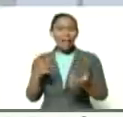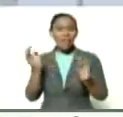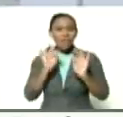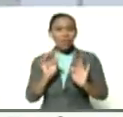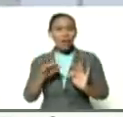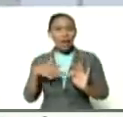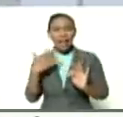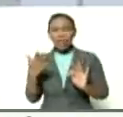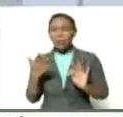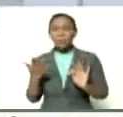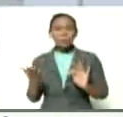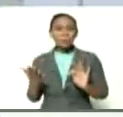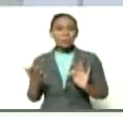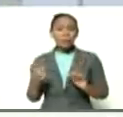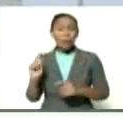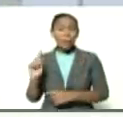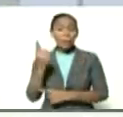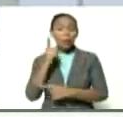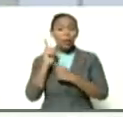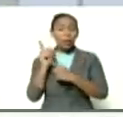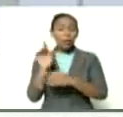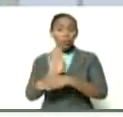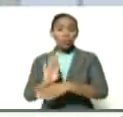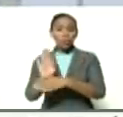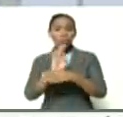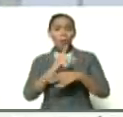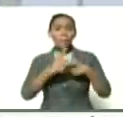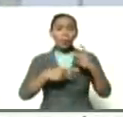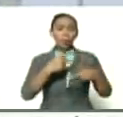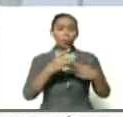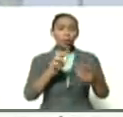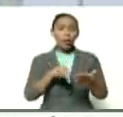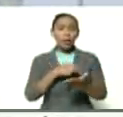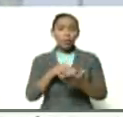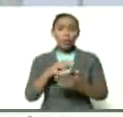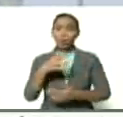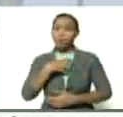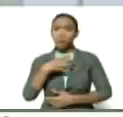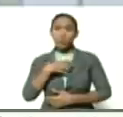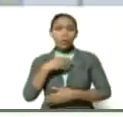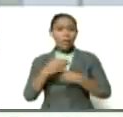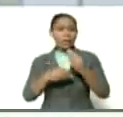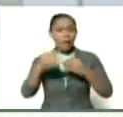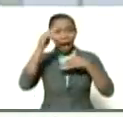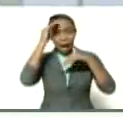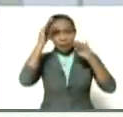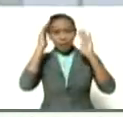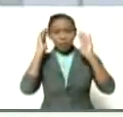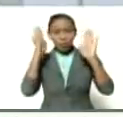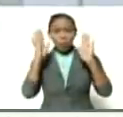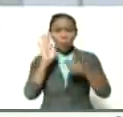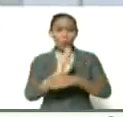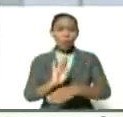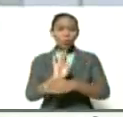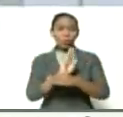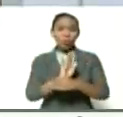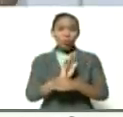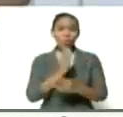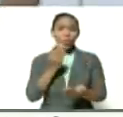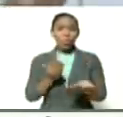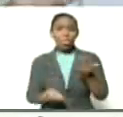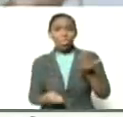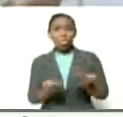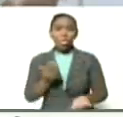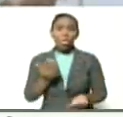tiene esto? El primero de ellos, proteger la producción nacional. No puede haber una atención y una protección desigual